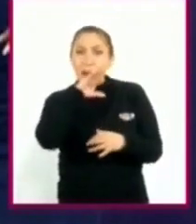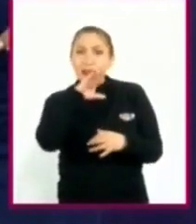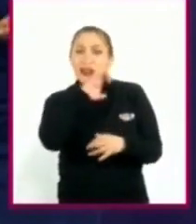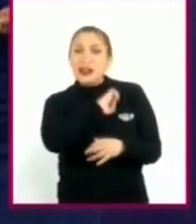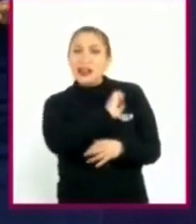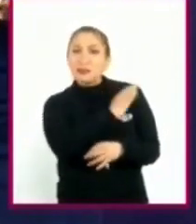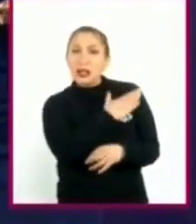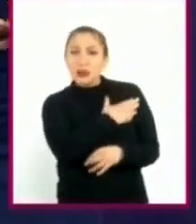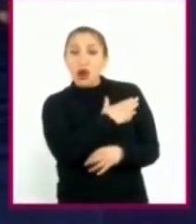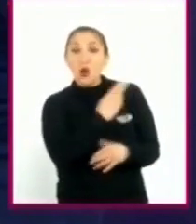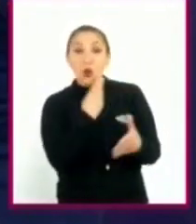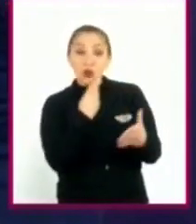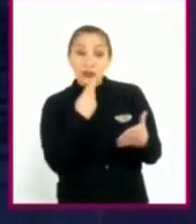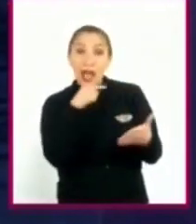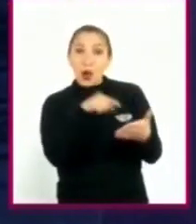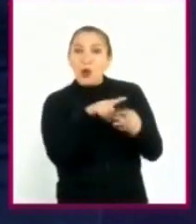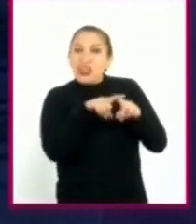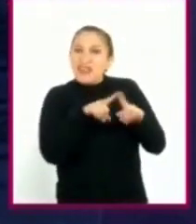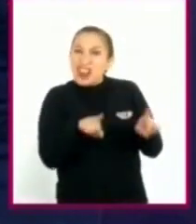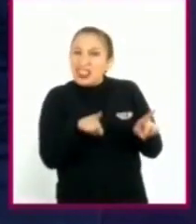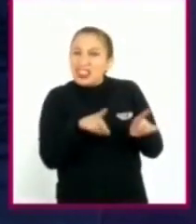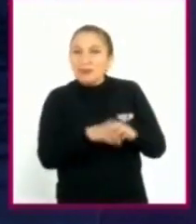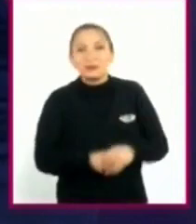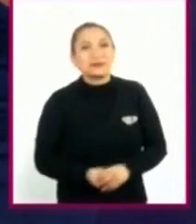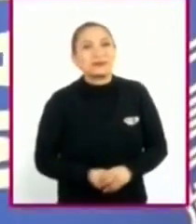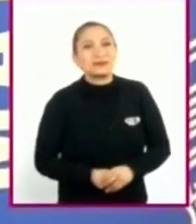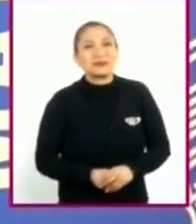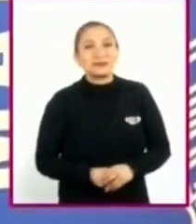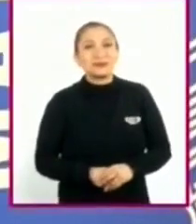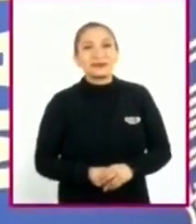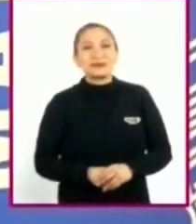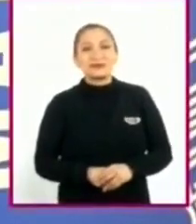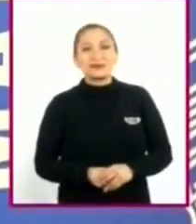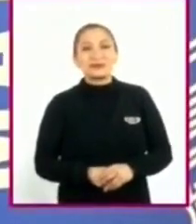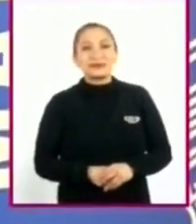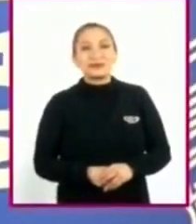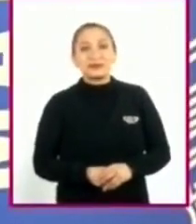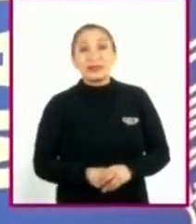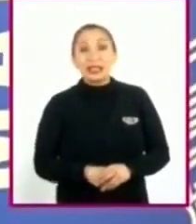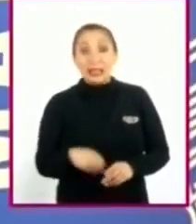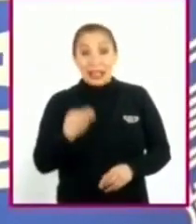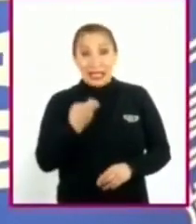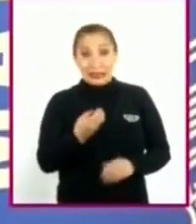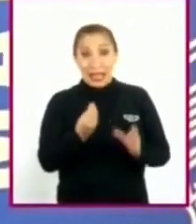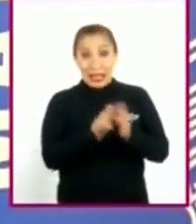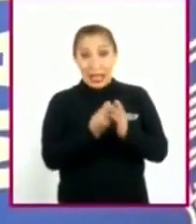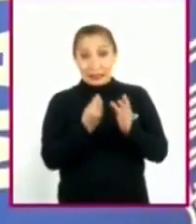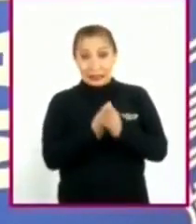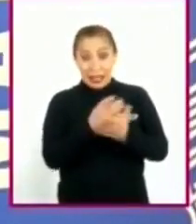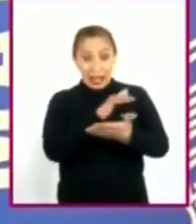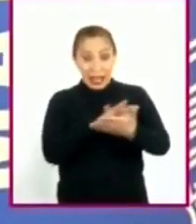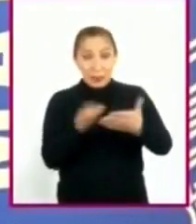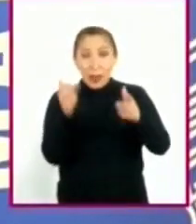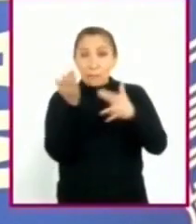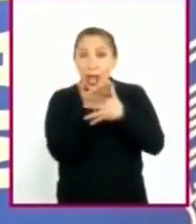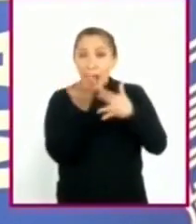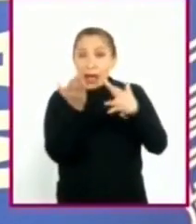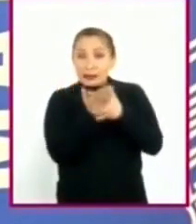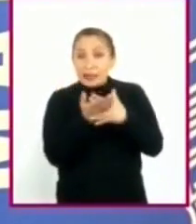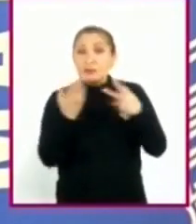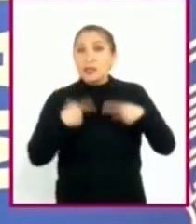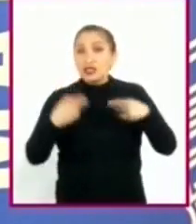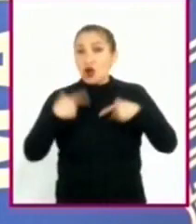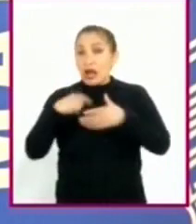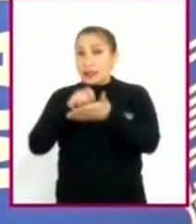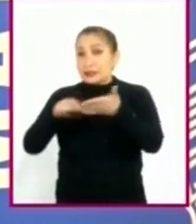español, la utilizaría de forma distinta. En esta clase, leeremos extractos de autores